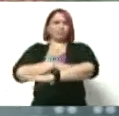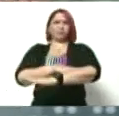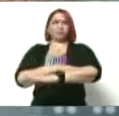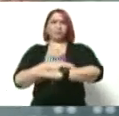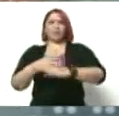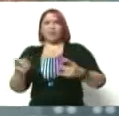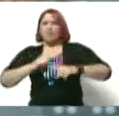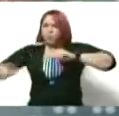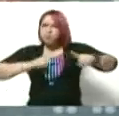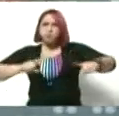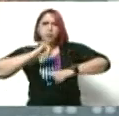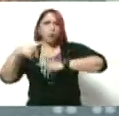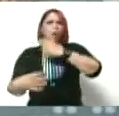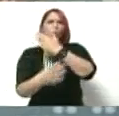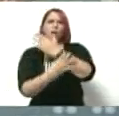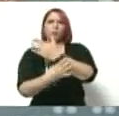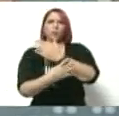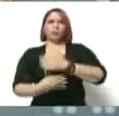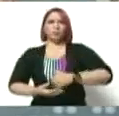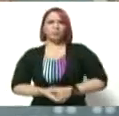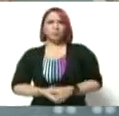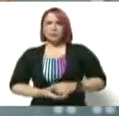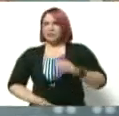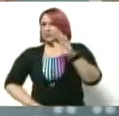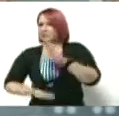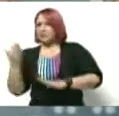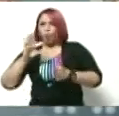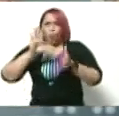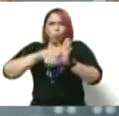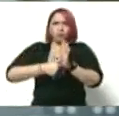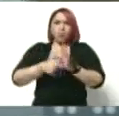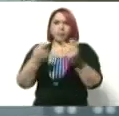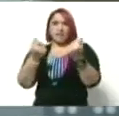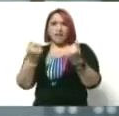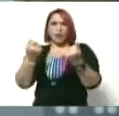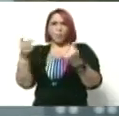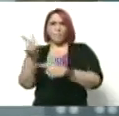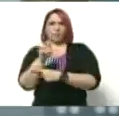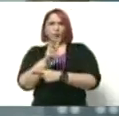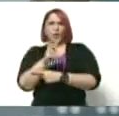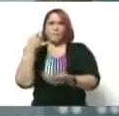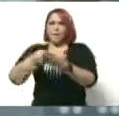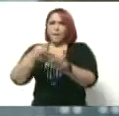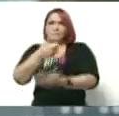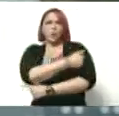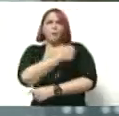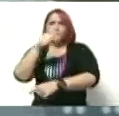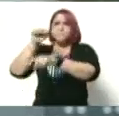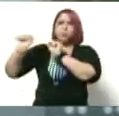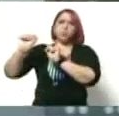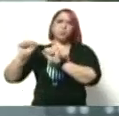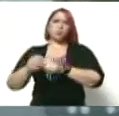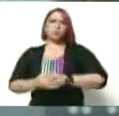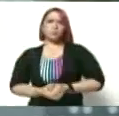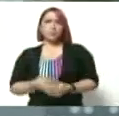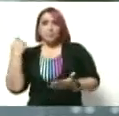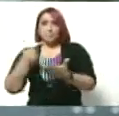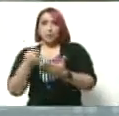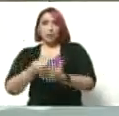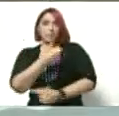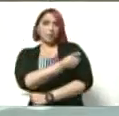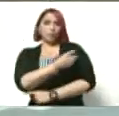guaidó se llevó el dinero de venezuela para pagar la vacuna impidieron que se pagaran las